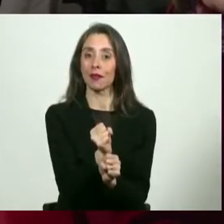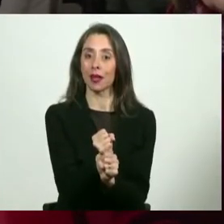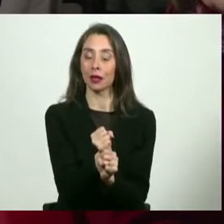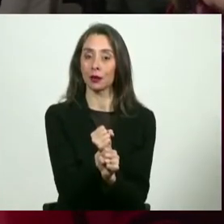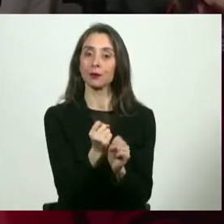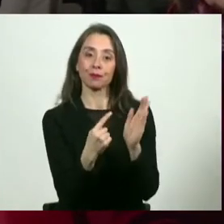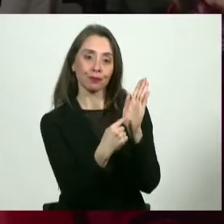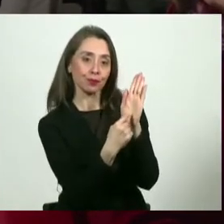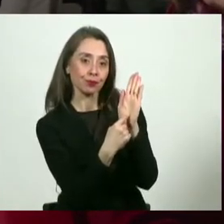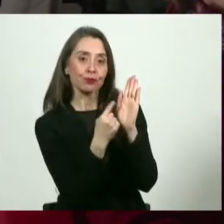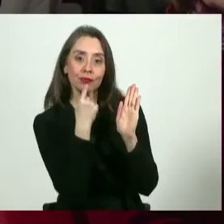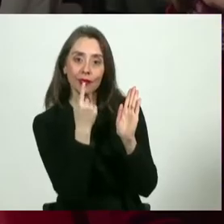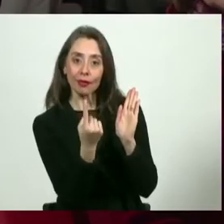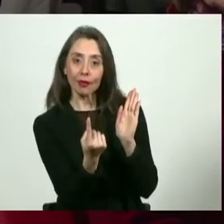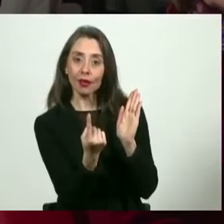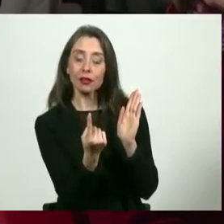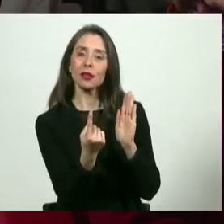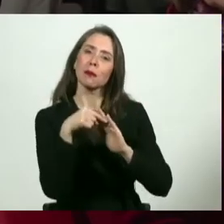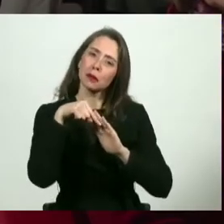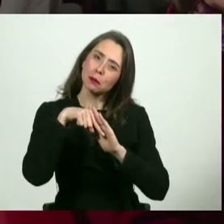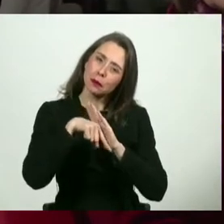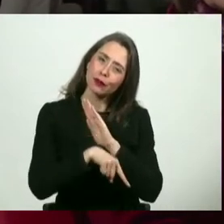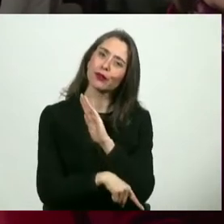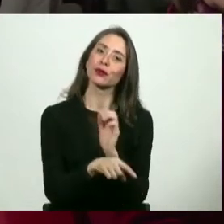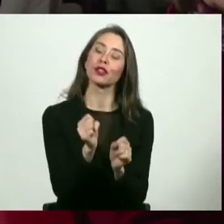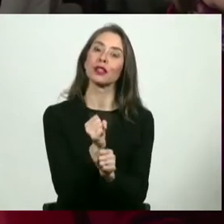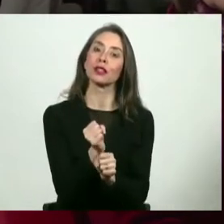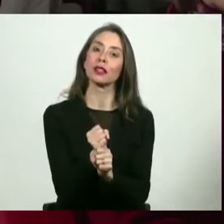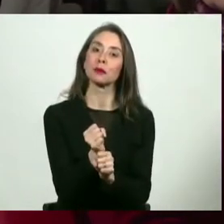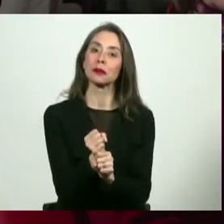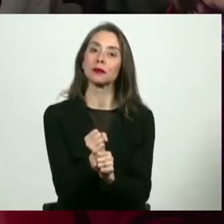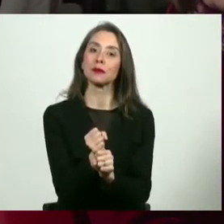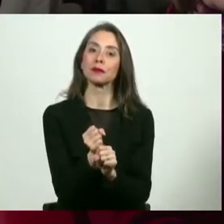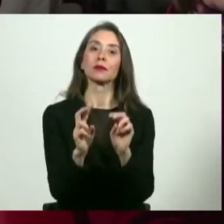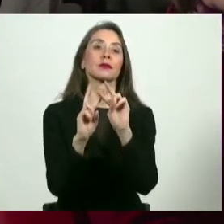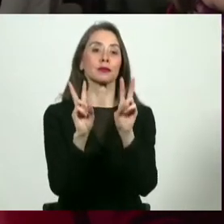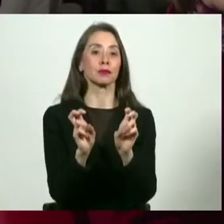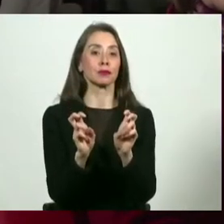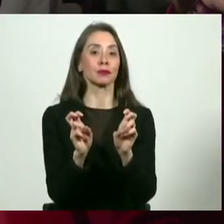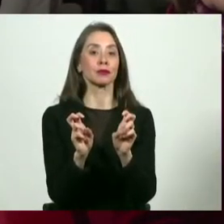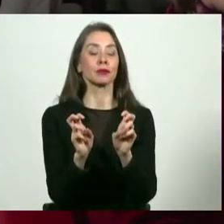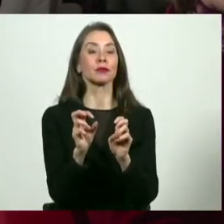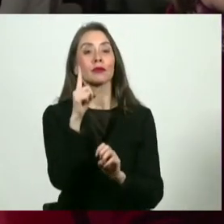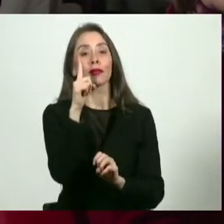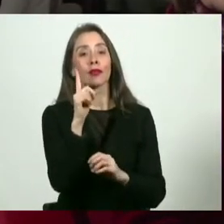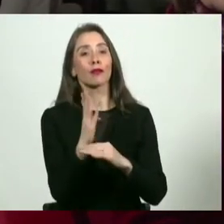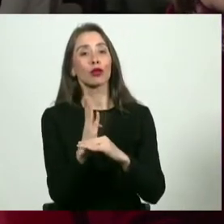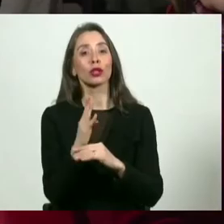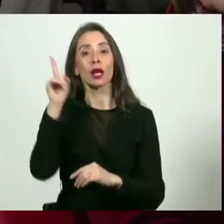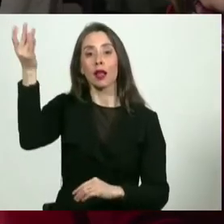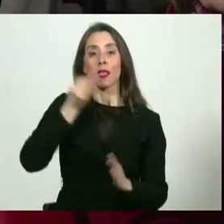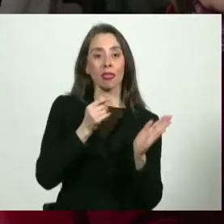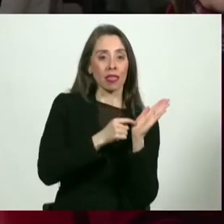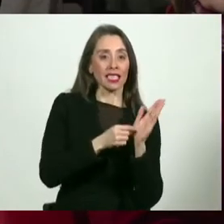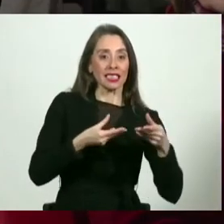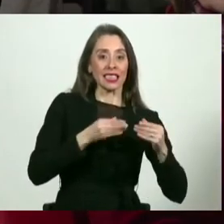indica seguir profundizando en temas de materia laboral, y fundamentalmente nos dice